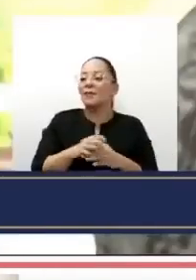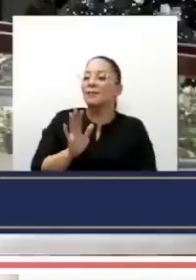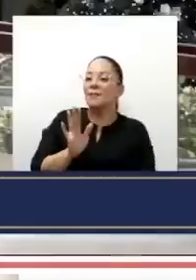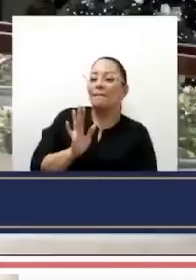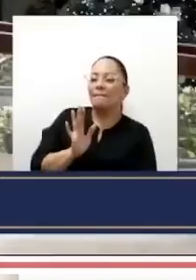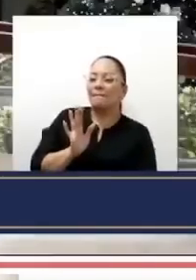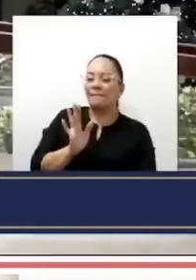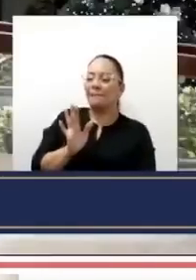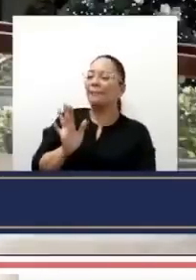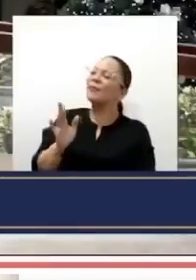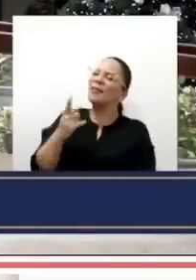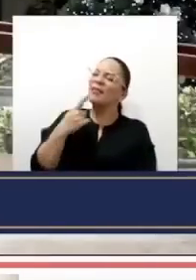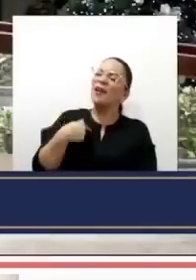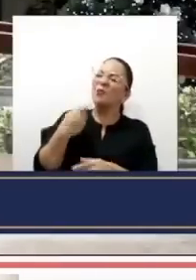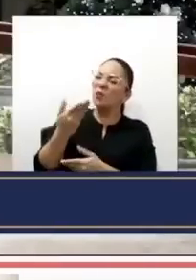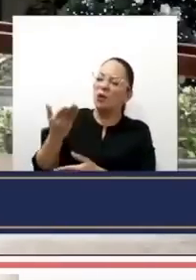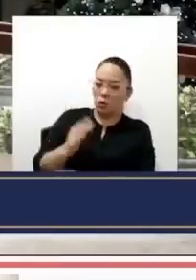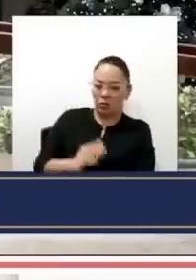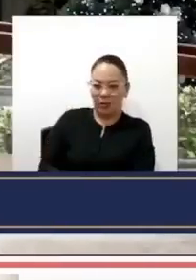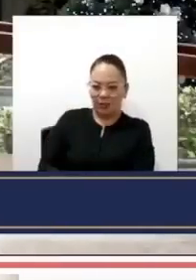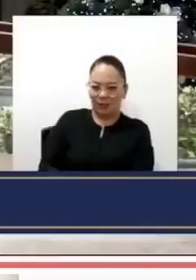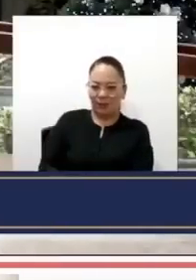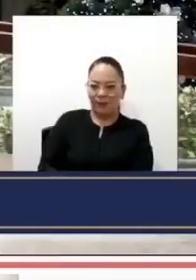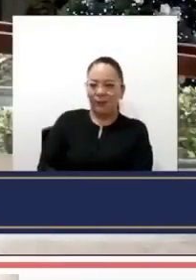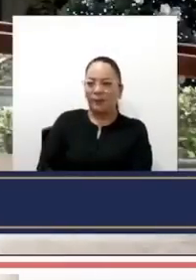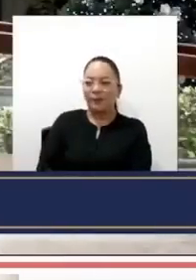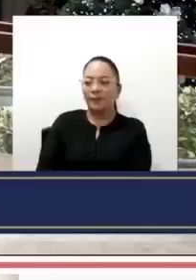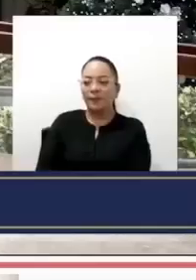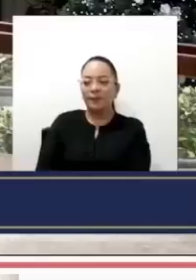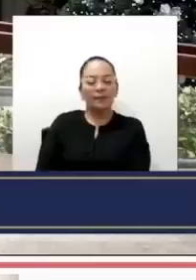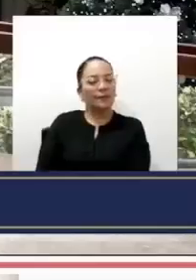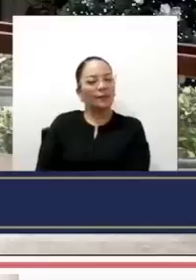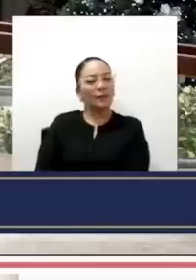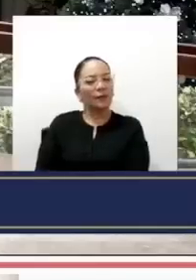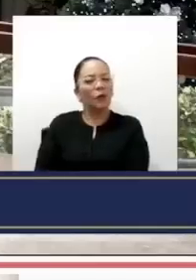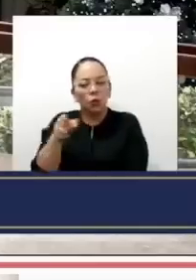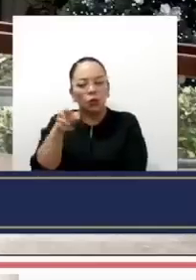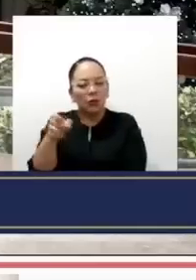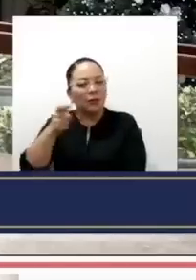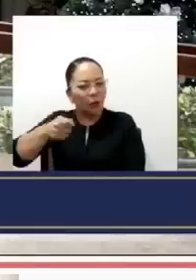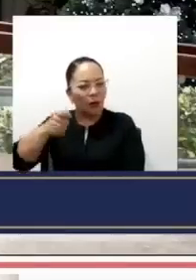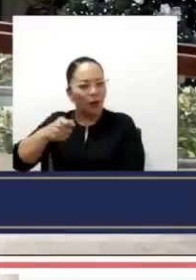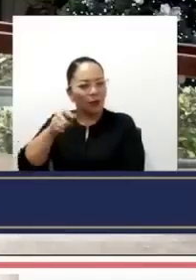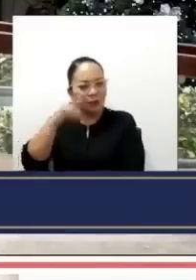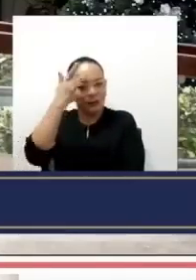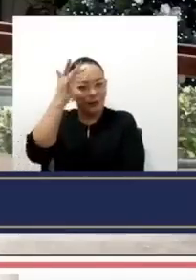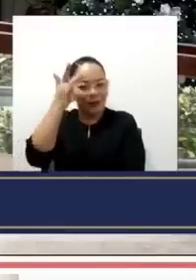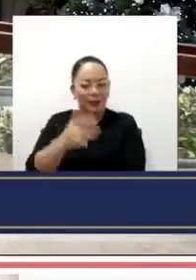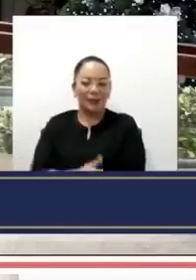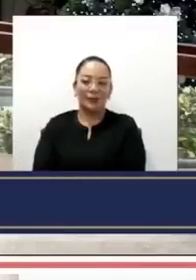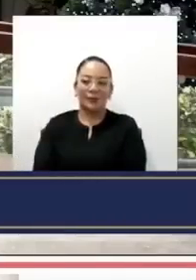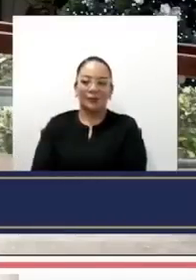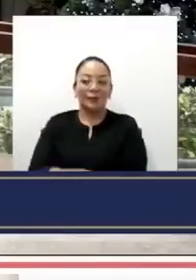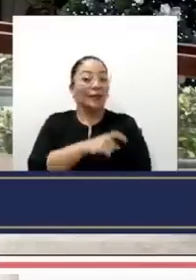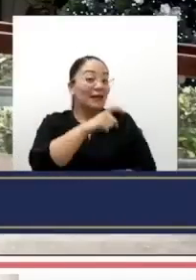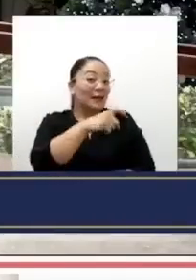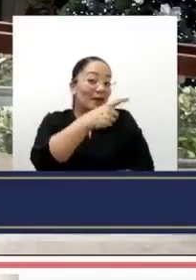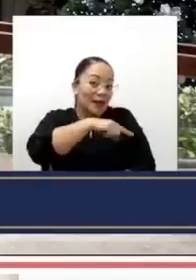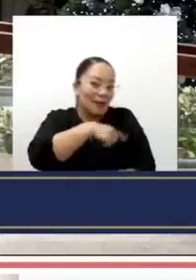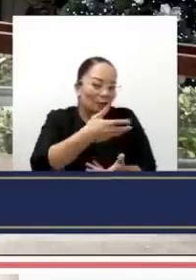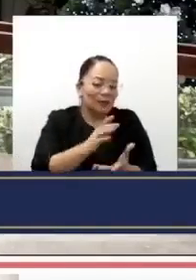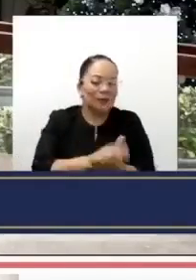cosa, ¿por qué? Es que de ustedes los abogados tienen que ser muy inteligentes. Deberían.